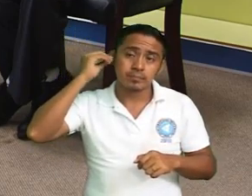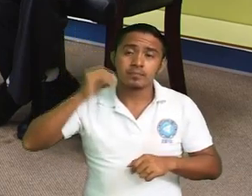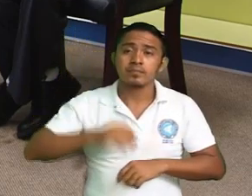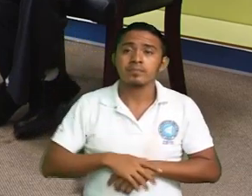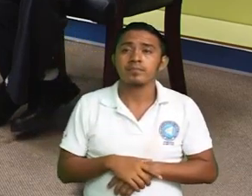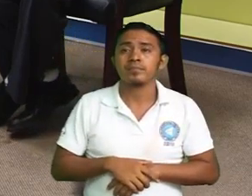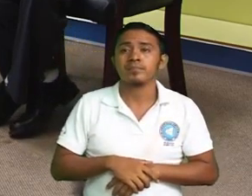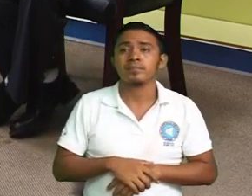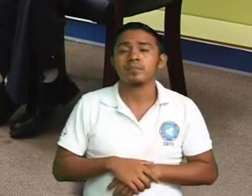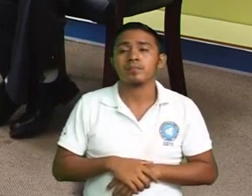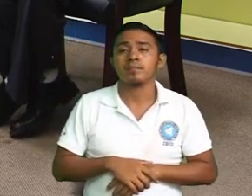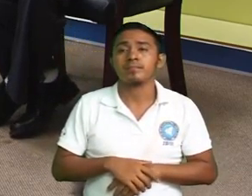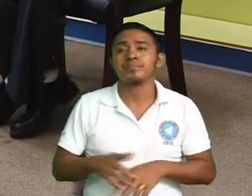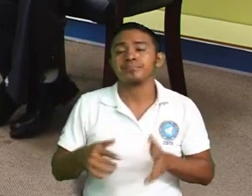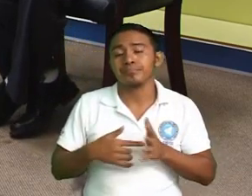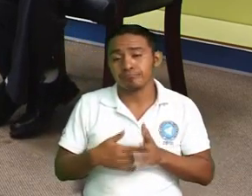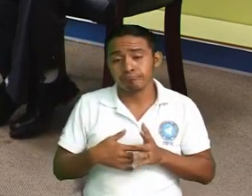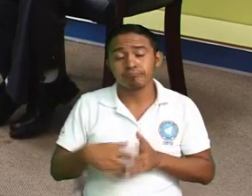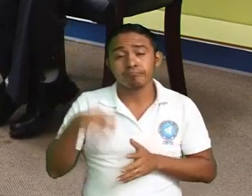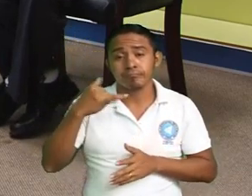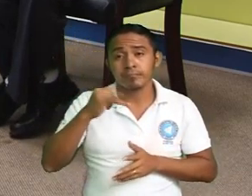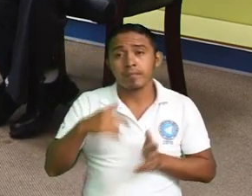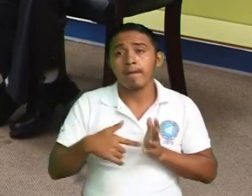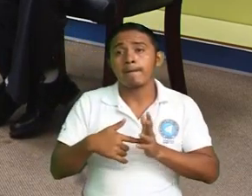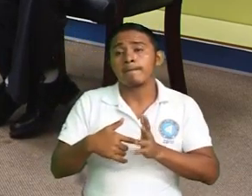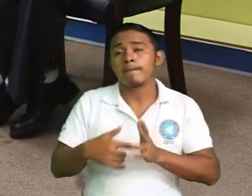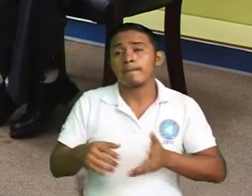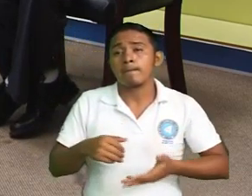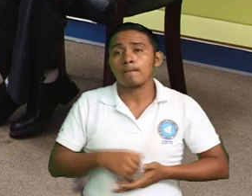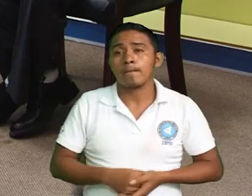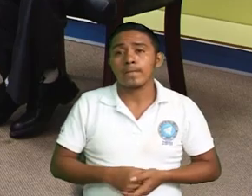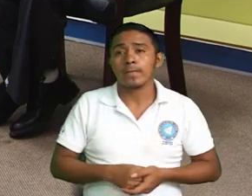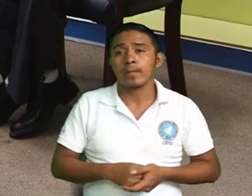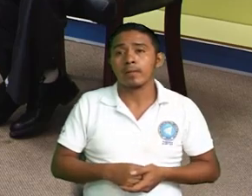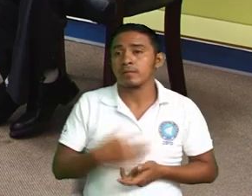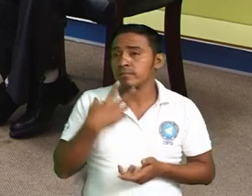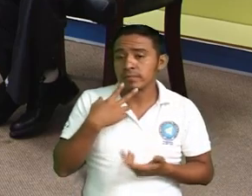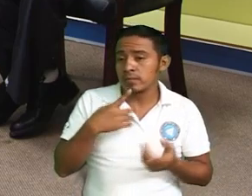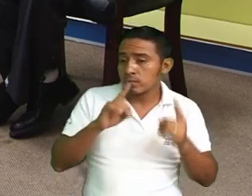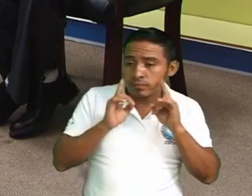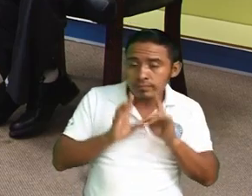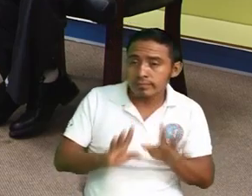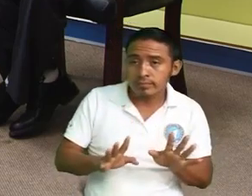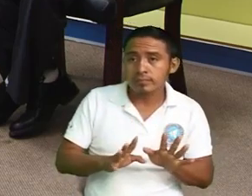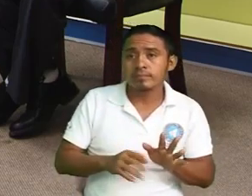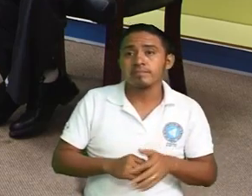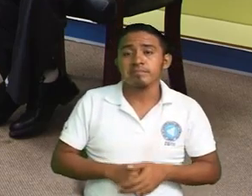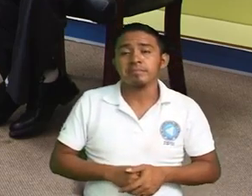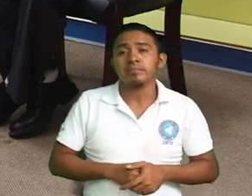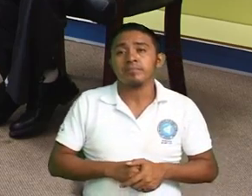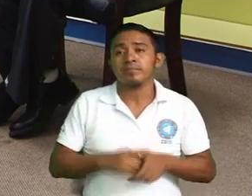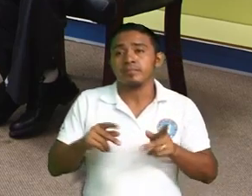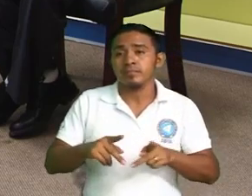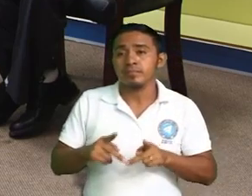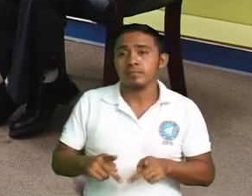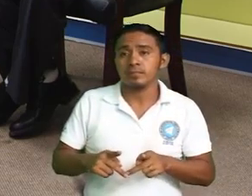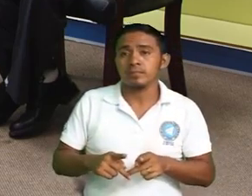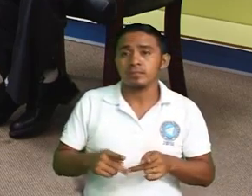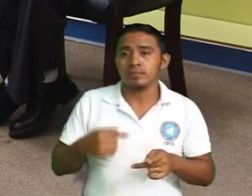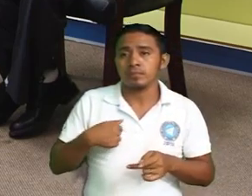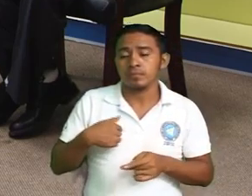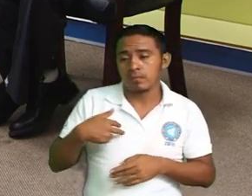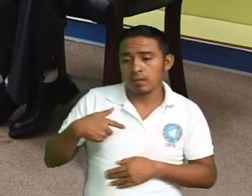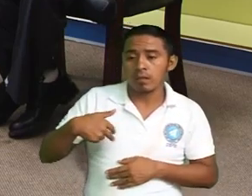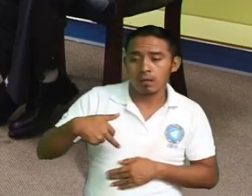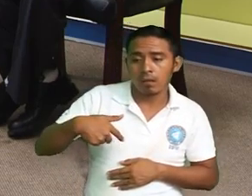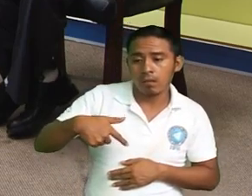Sí, es decir, por ejemplo, si estamos hablando de descuido, por ejemplo, una persona que sea indigente, ¿verdad?,